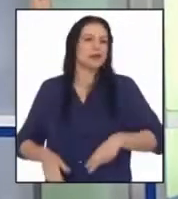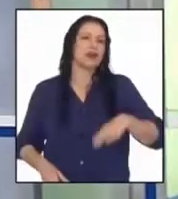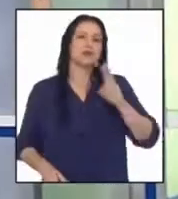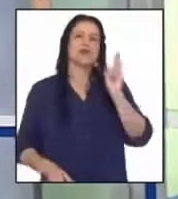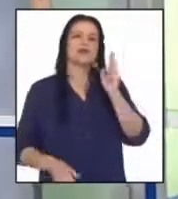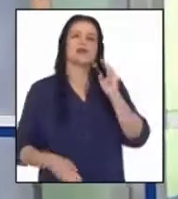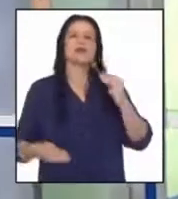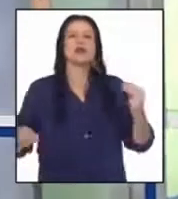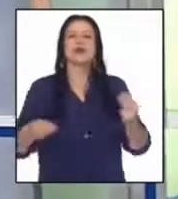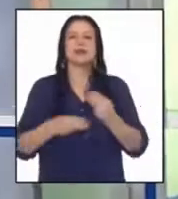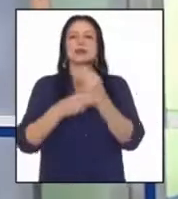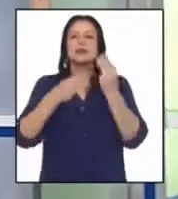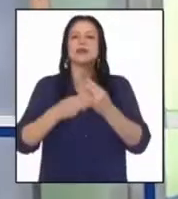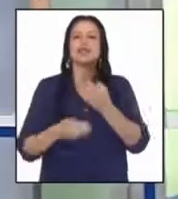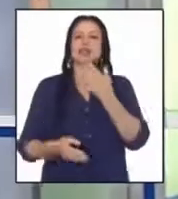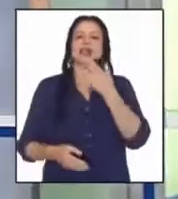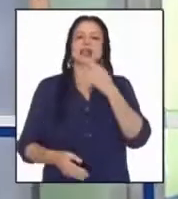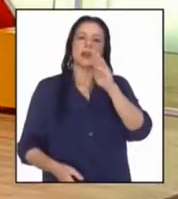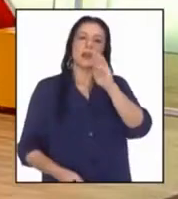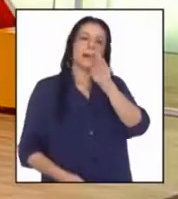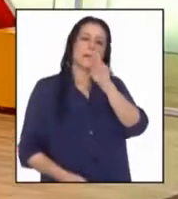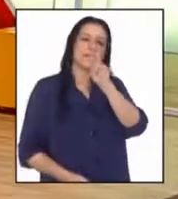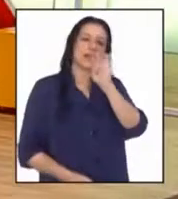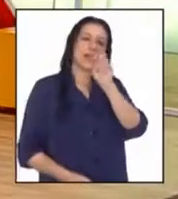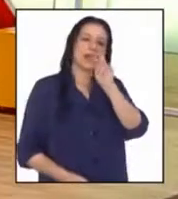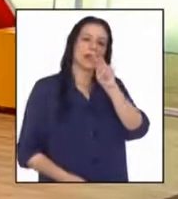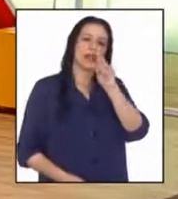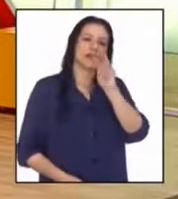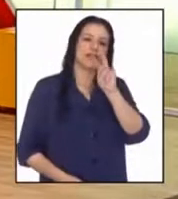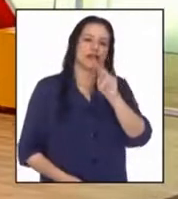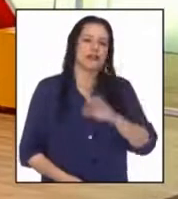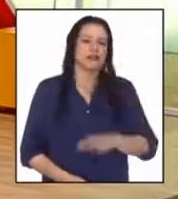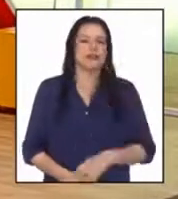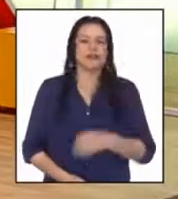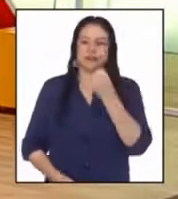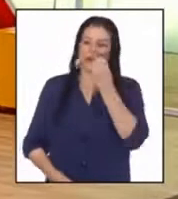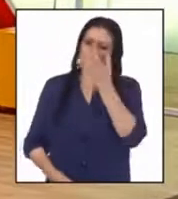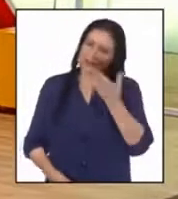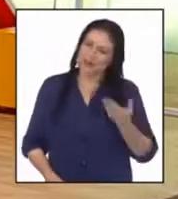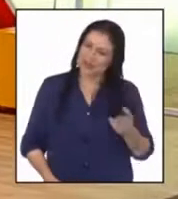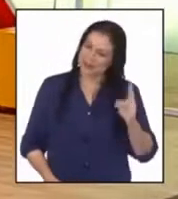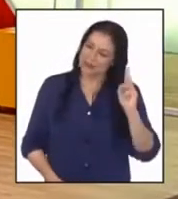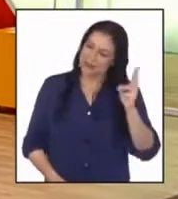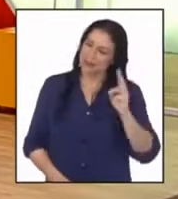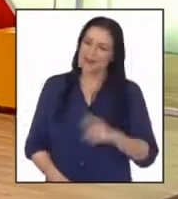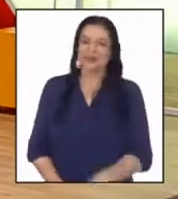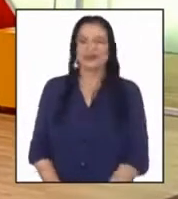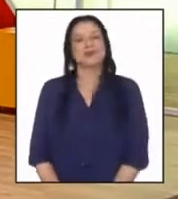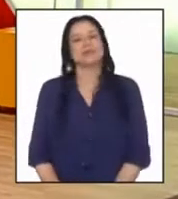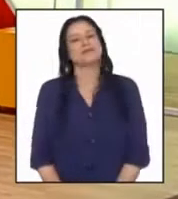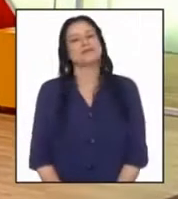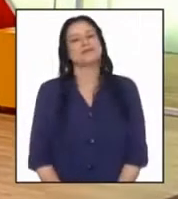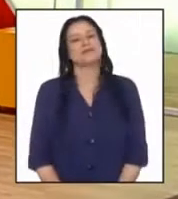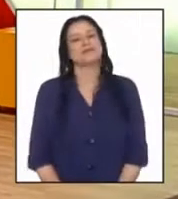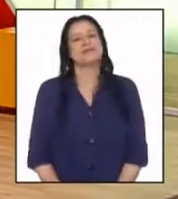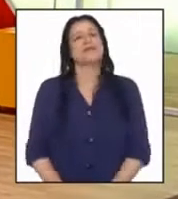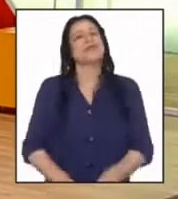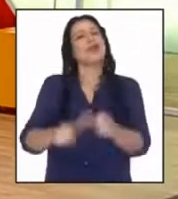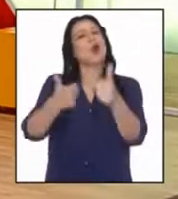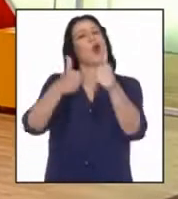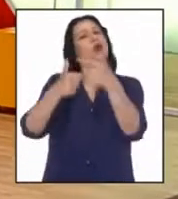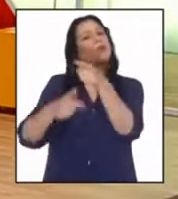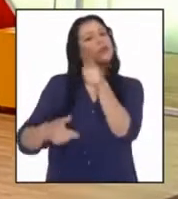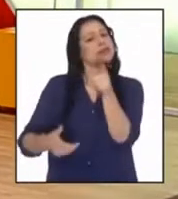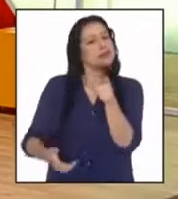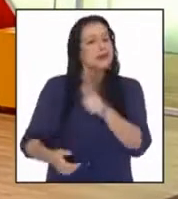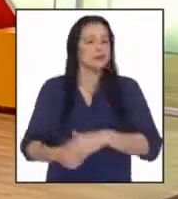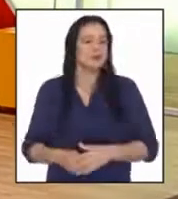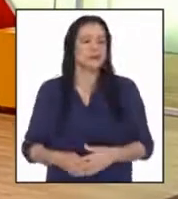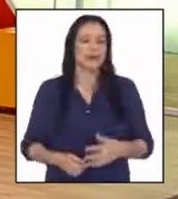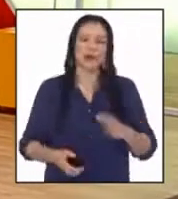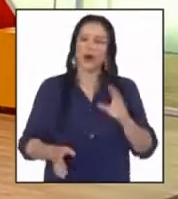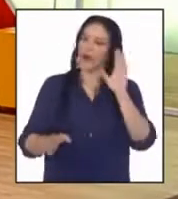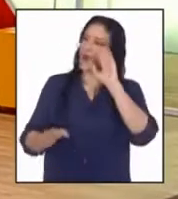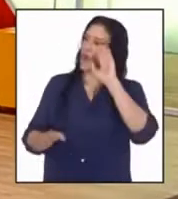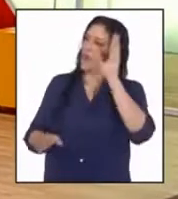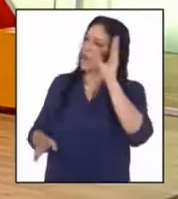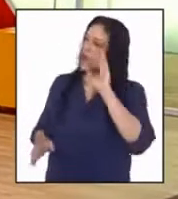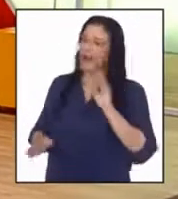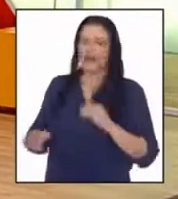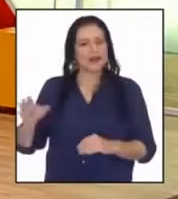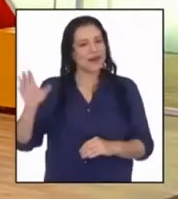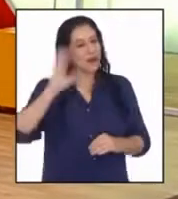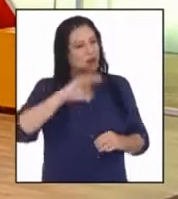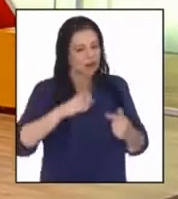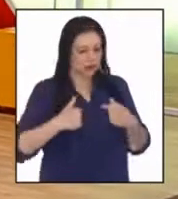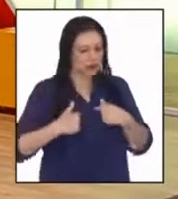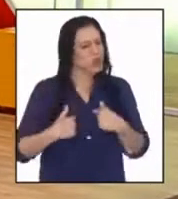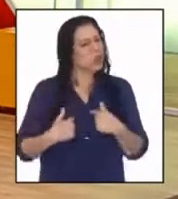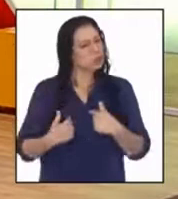de matemática, Brenda Vélez. Bienvenida, profesora Brenda. ¿Cómo se encuentra, profesora? Hola, Stephanie